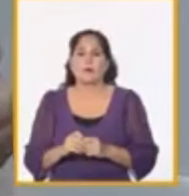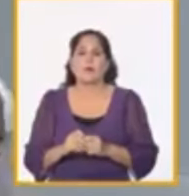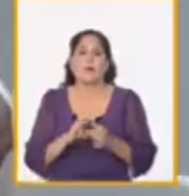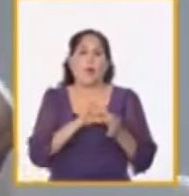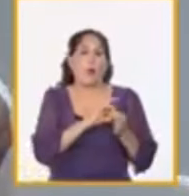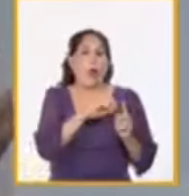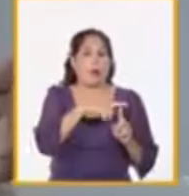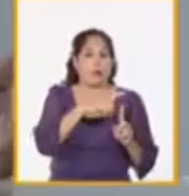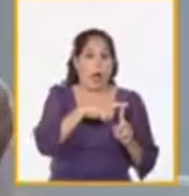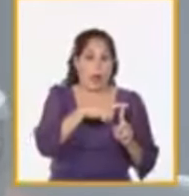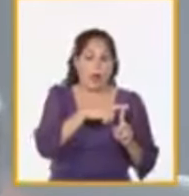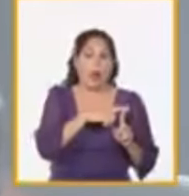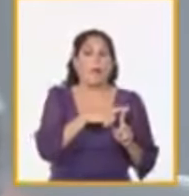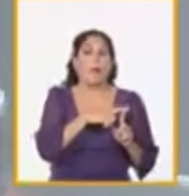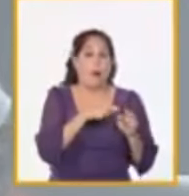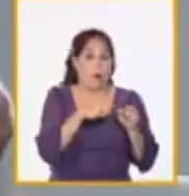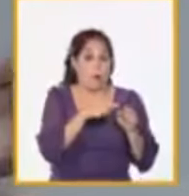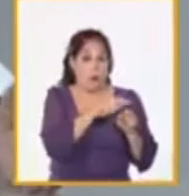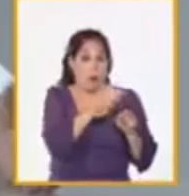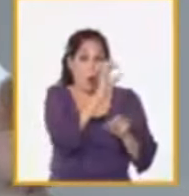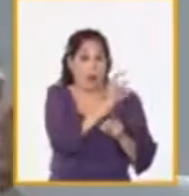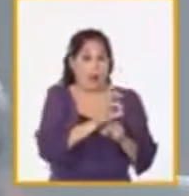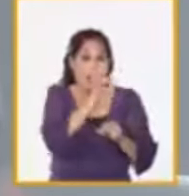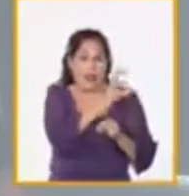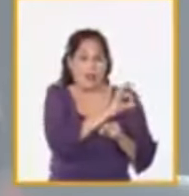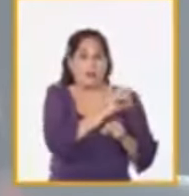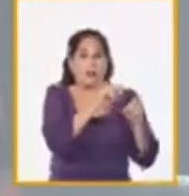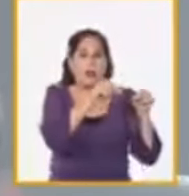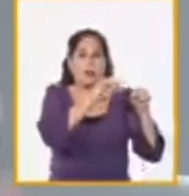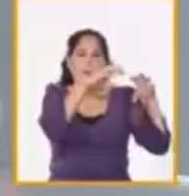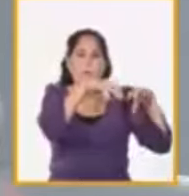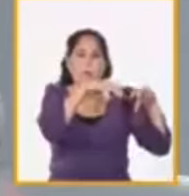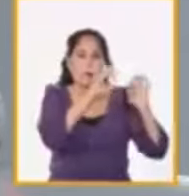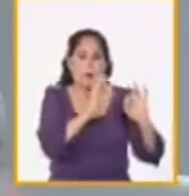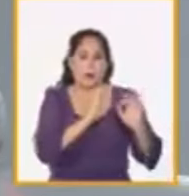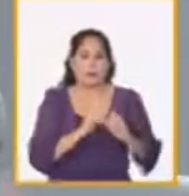en agosto y en septiembre, Santiago y Holguín.